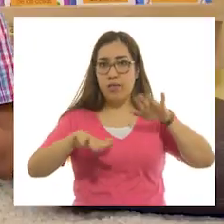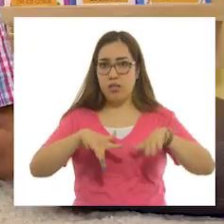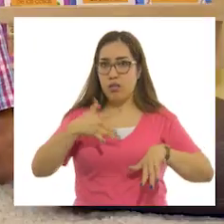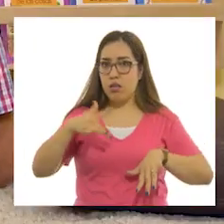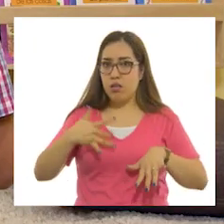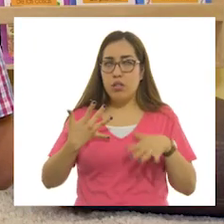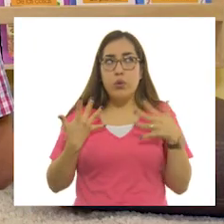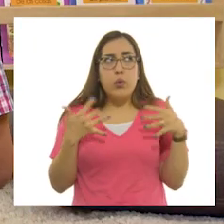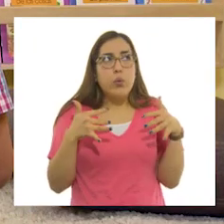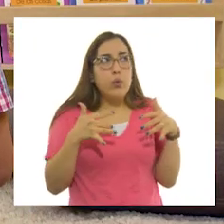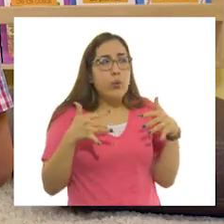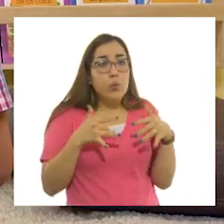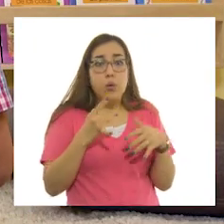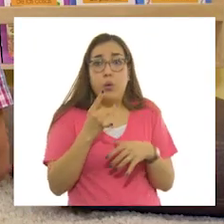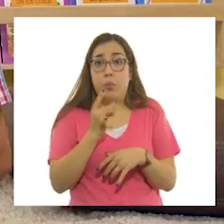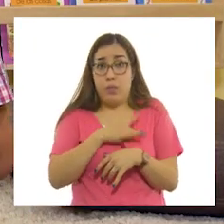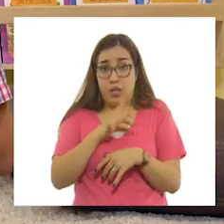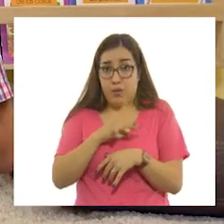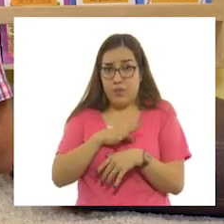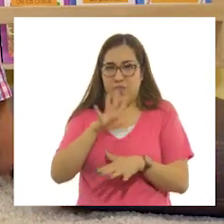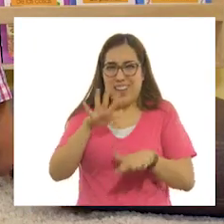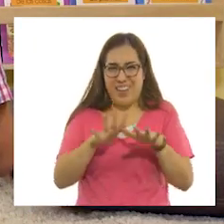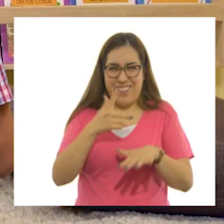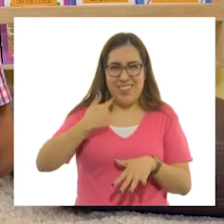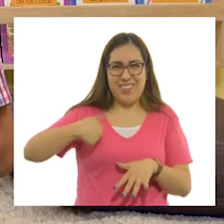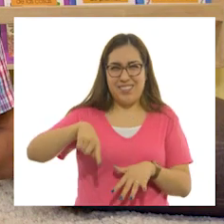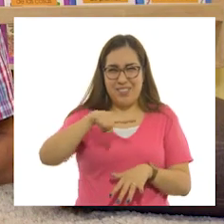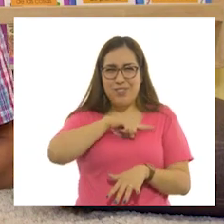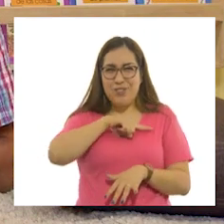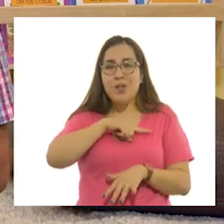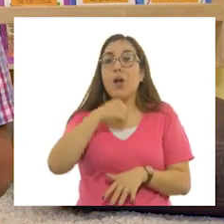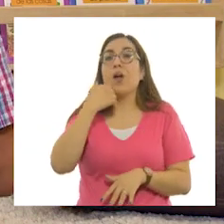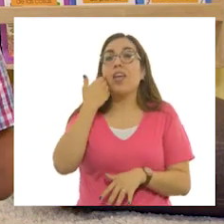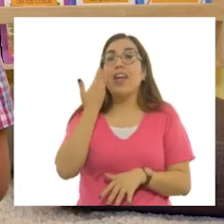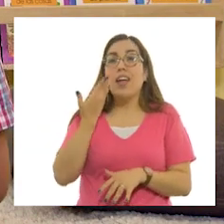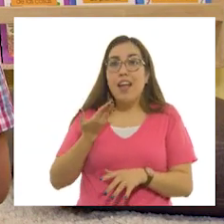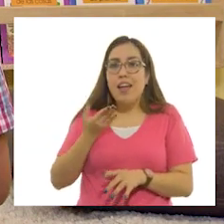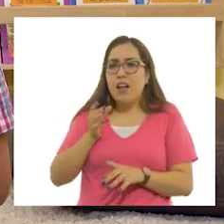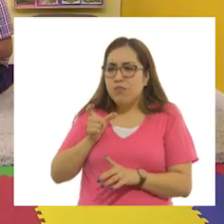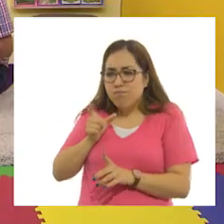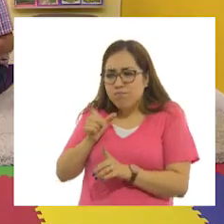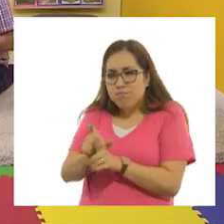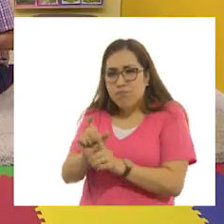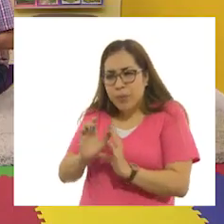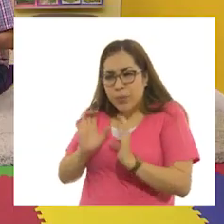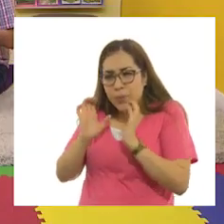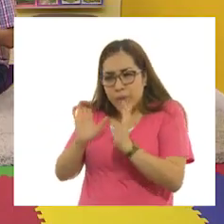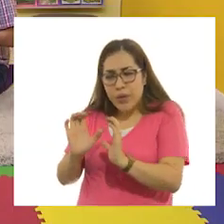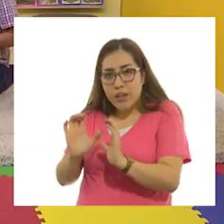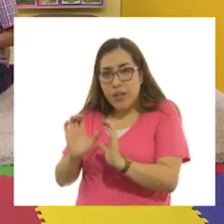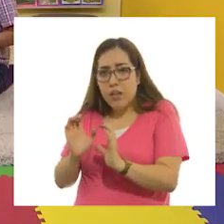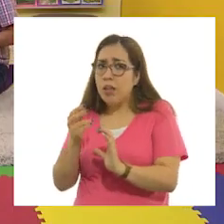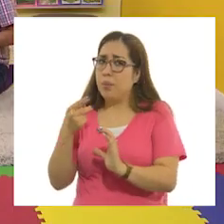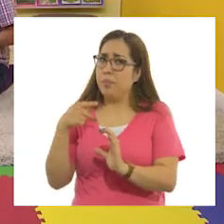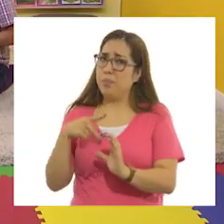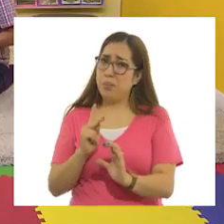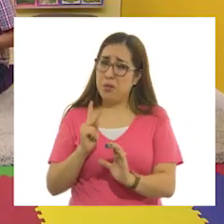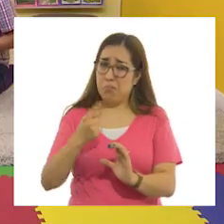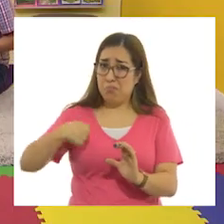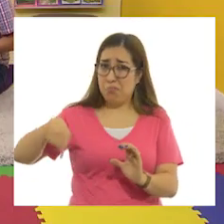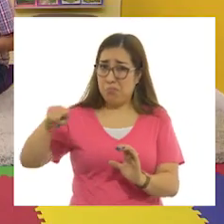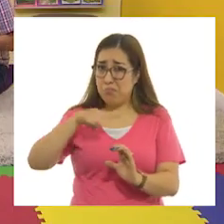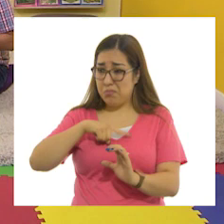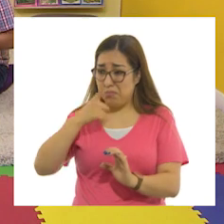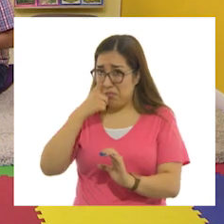nuestro instinto protector nos hará querer evitarles o ahorrarles esos sentimientos pero intentar distraerlos o